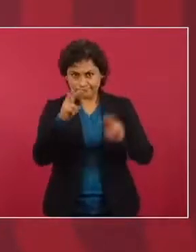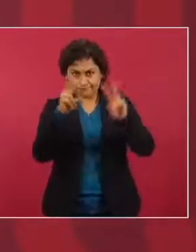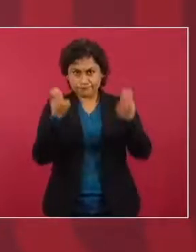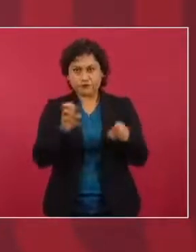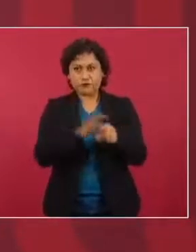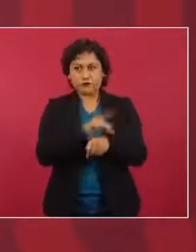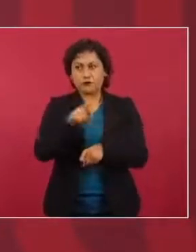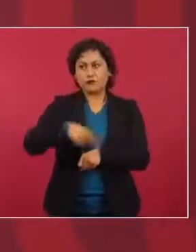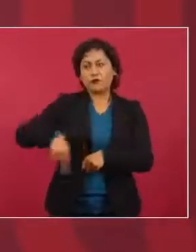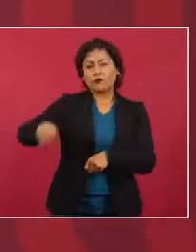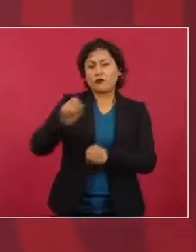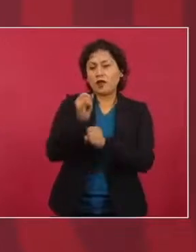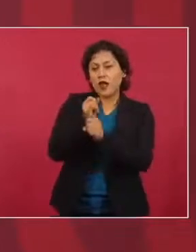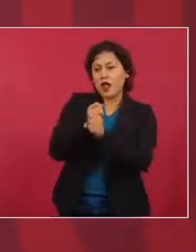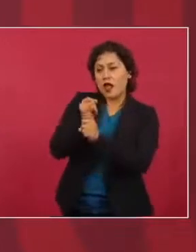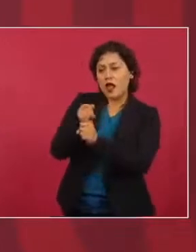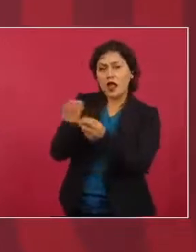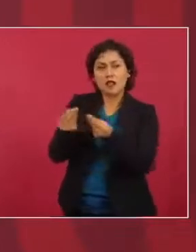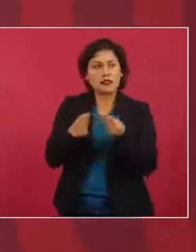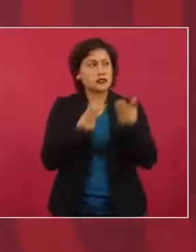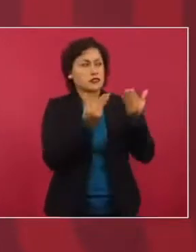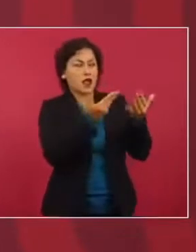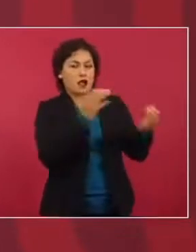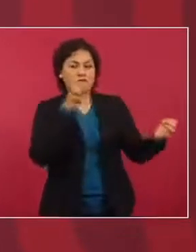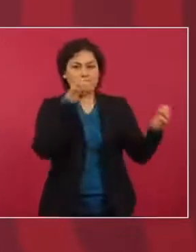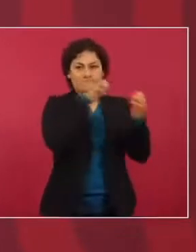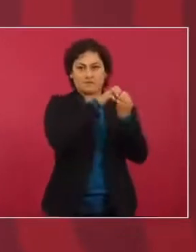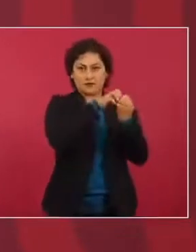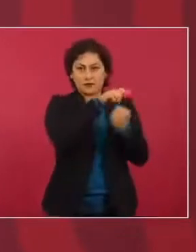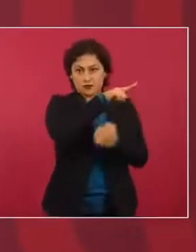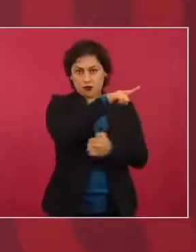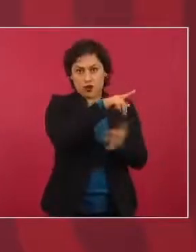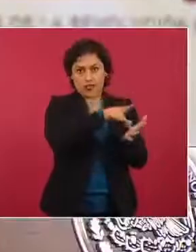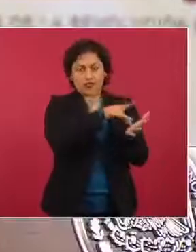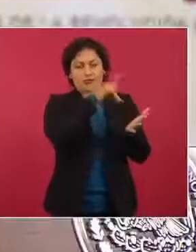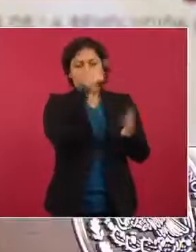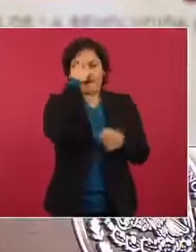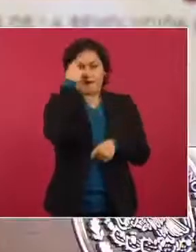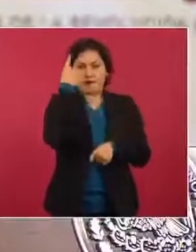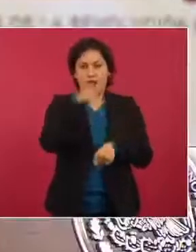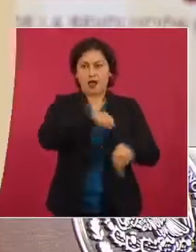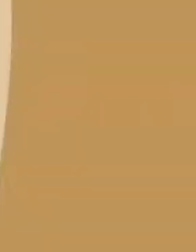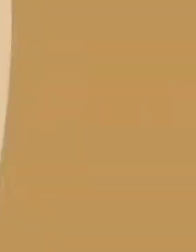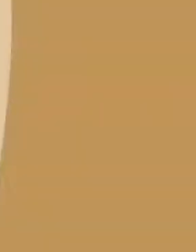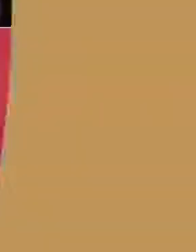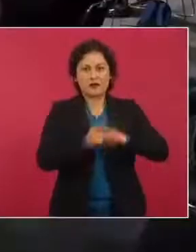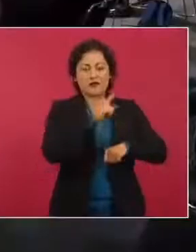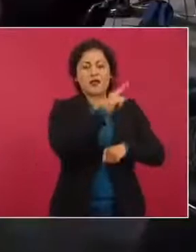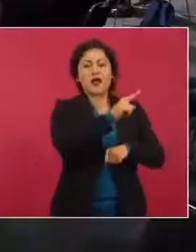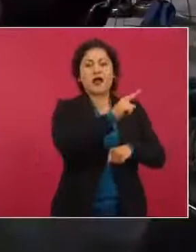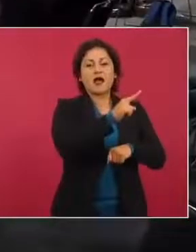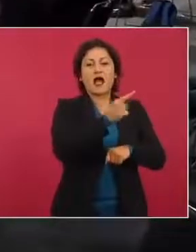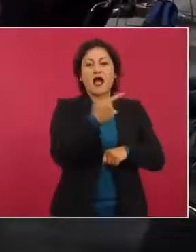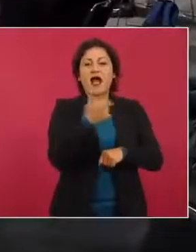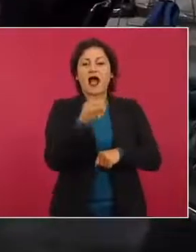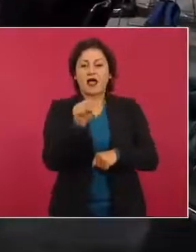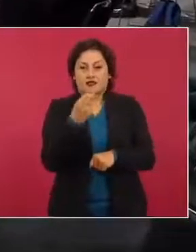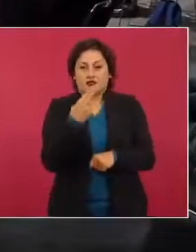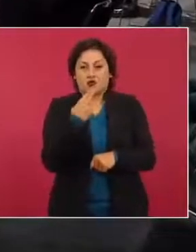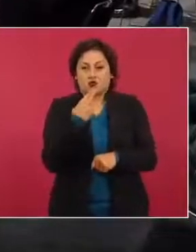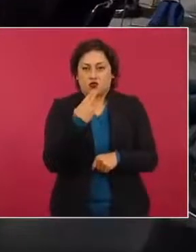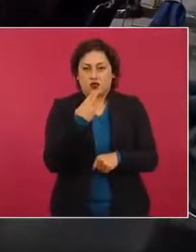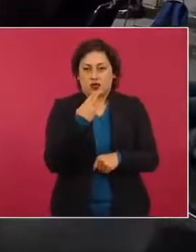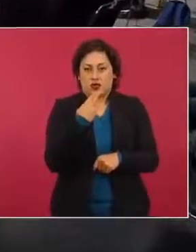engañando y lo están utilizando, no tengo la menor duda de eso. Ante el conflicto en